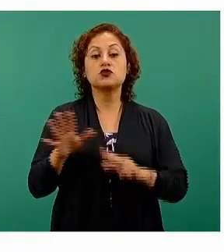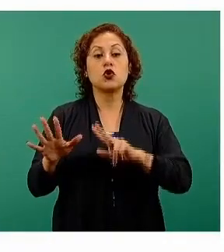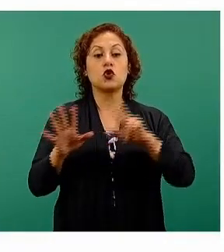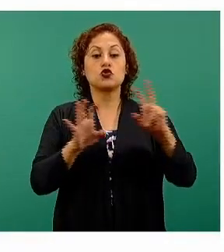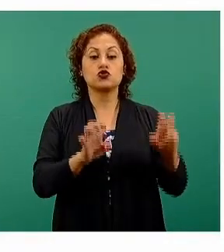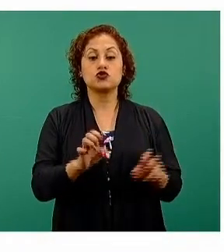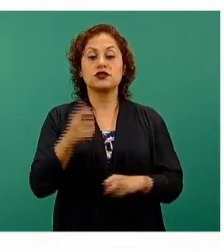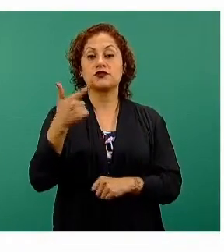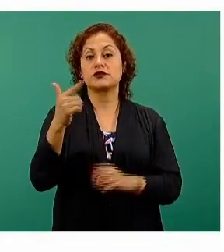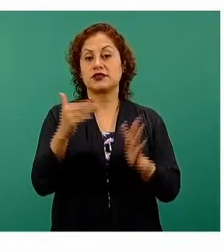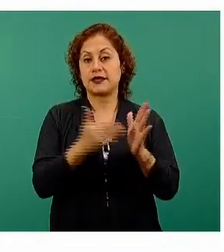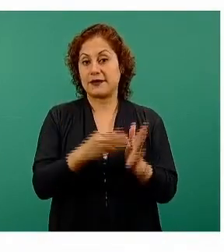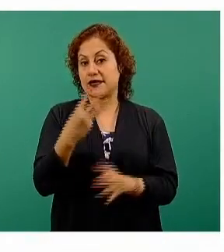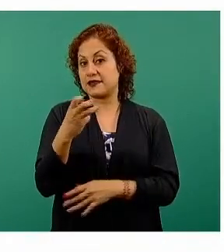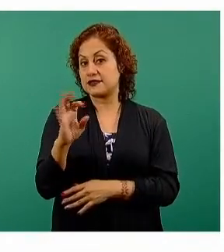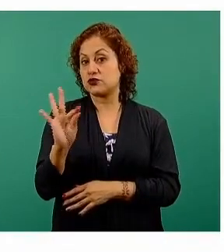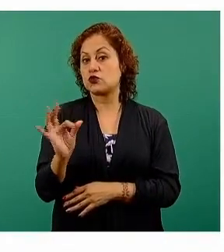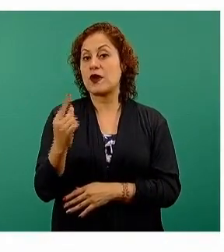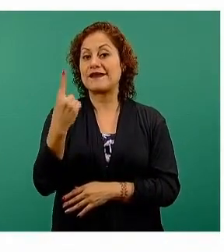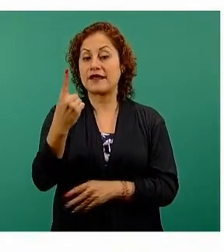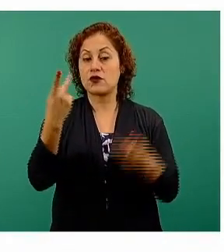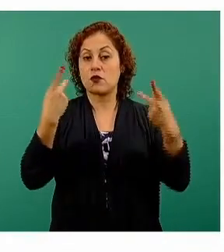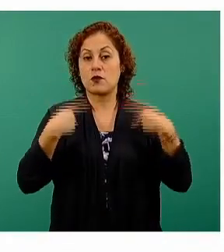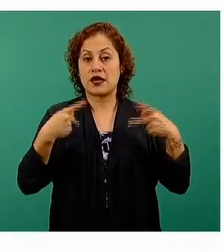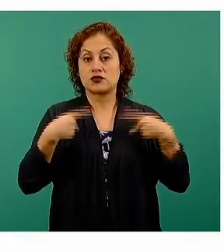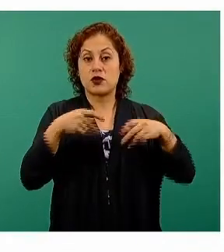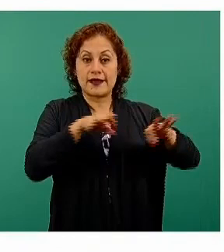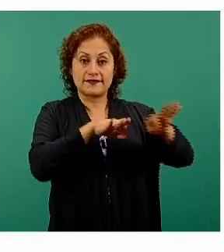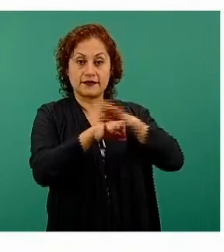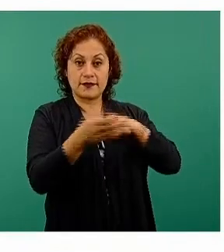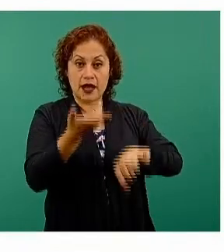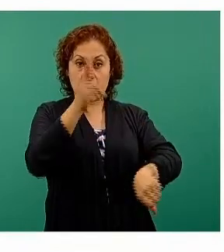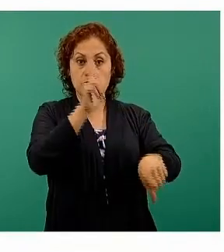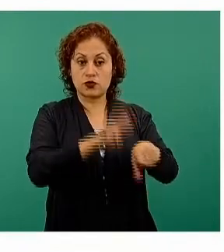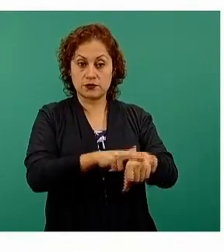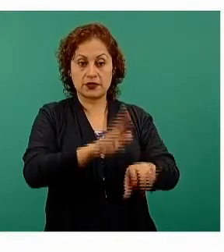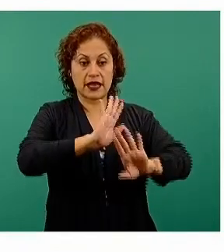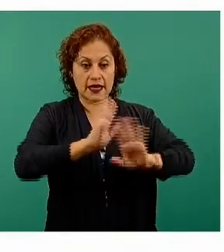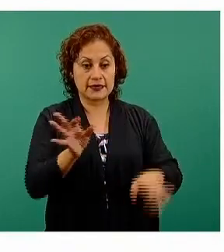807,341 personal de salud que ha tenido al menos una dosis, de los cuales